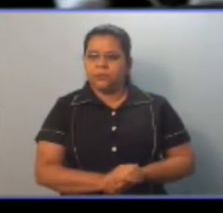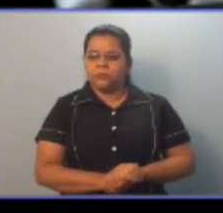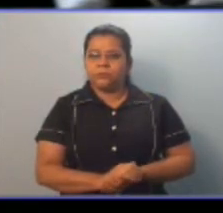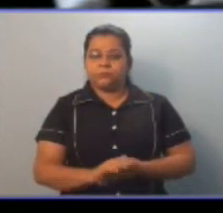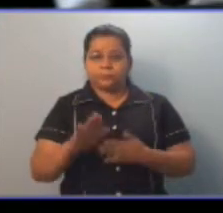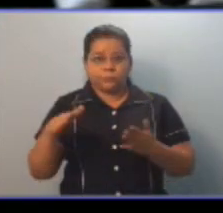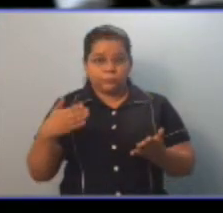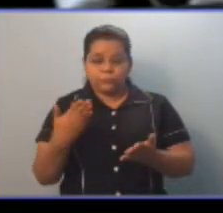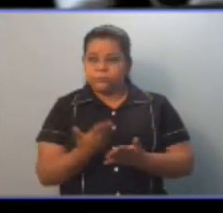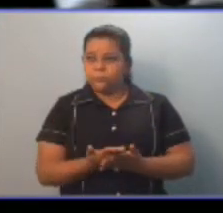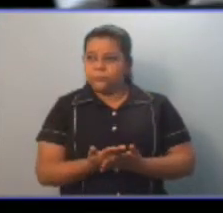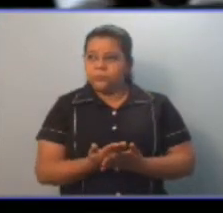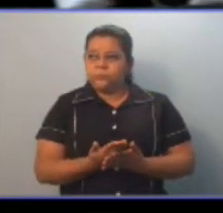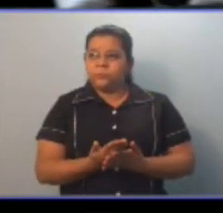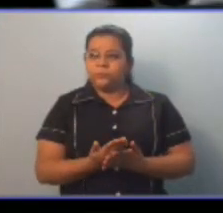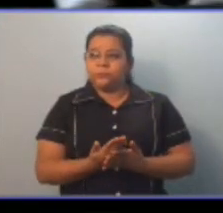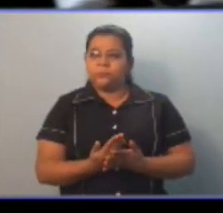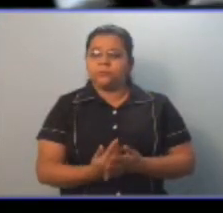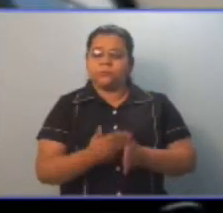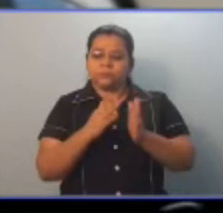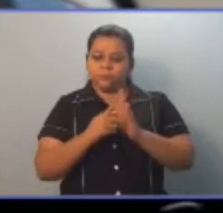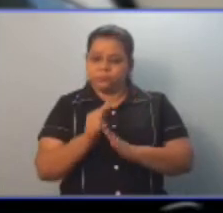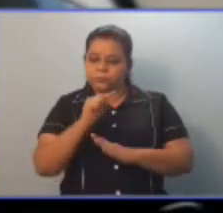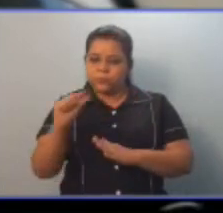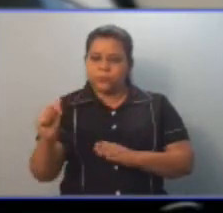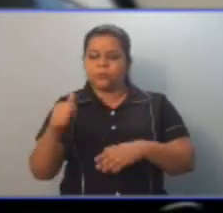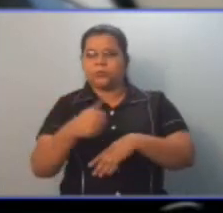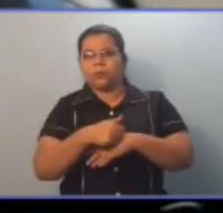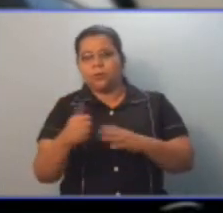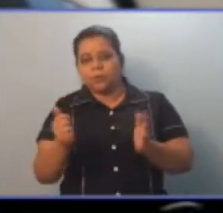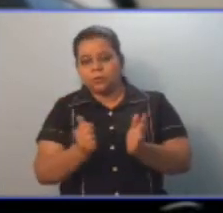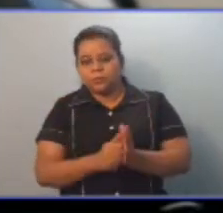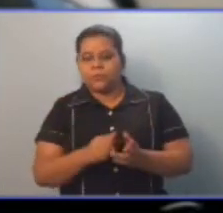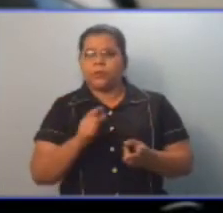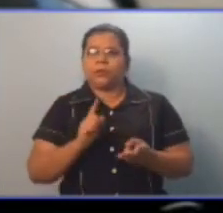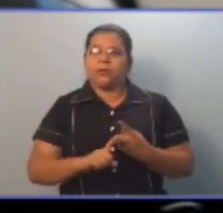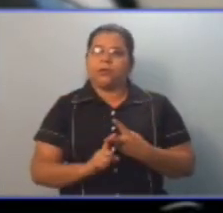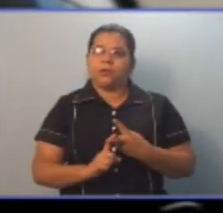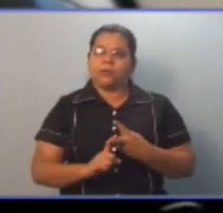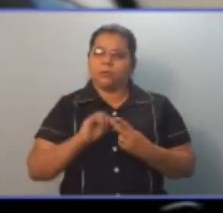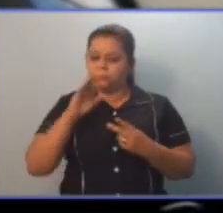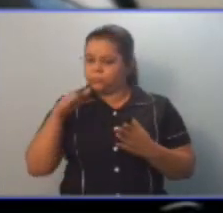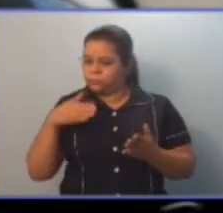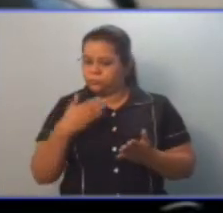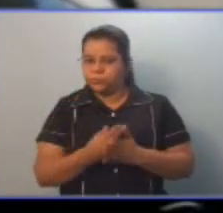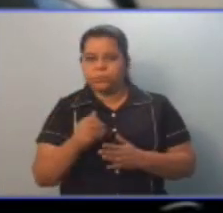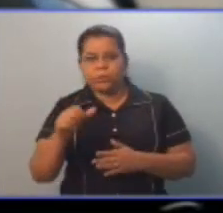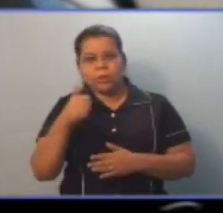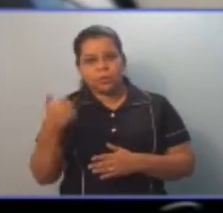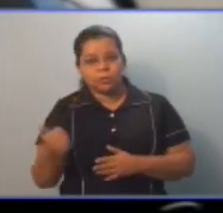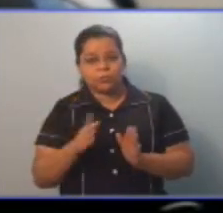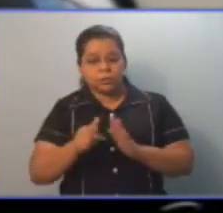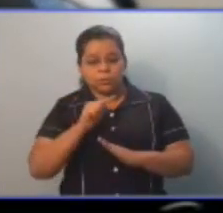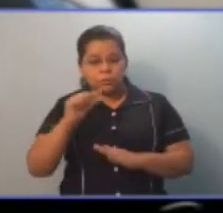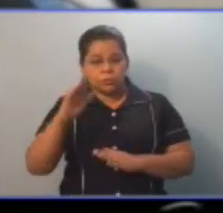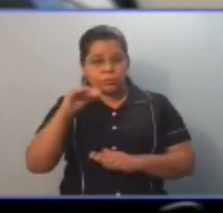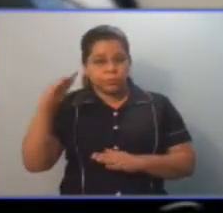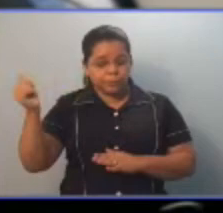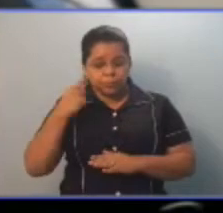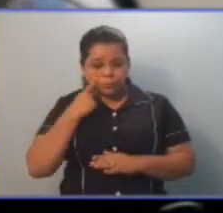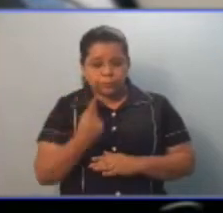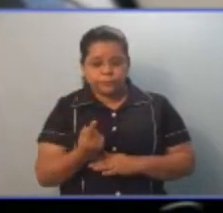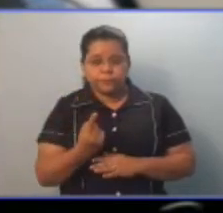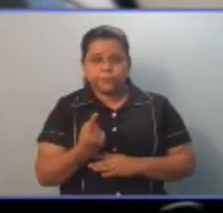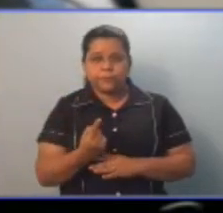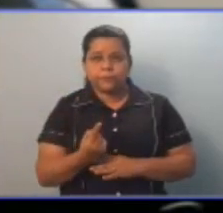Todas las instituciones, la Asamblea, todas las demás instituciones del país se ven